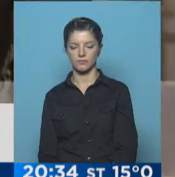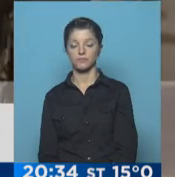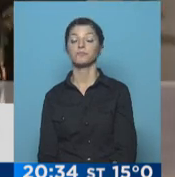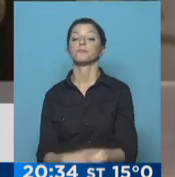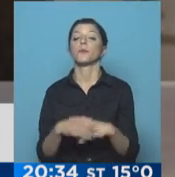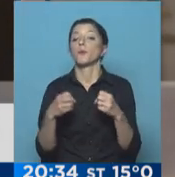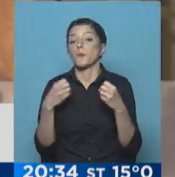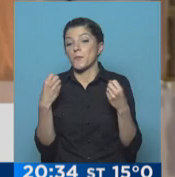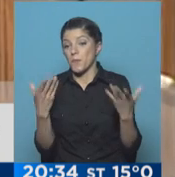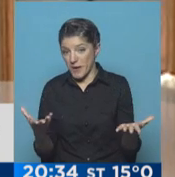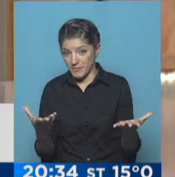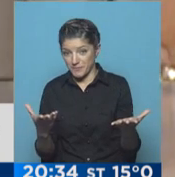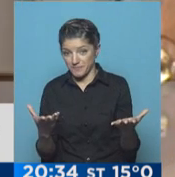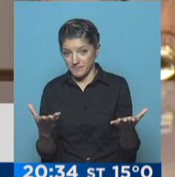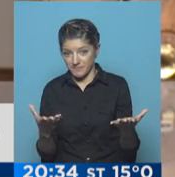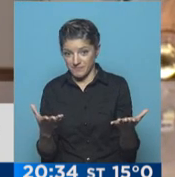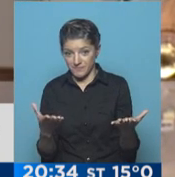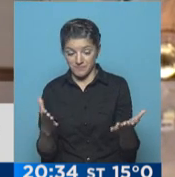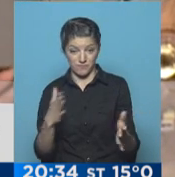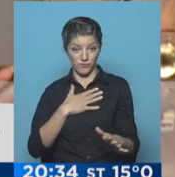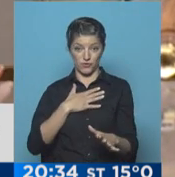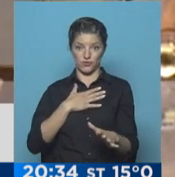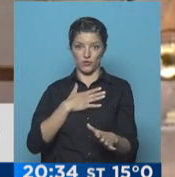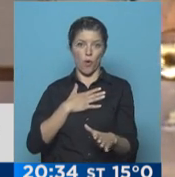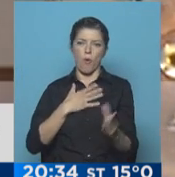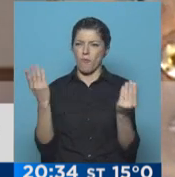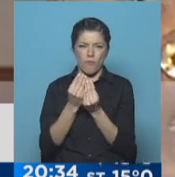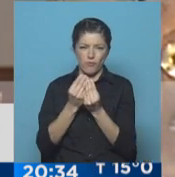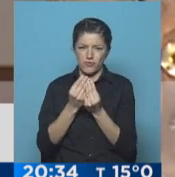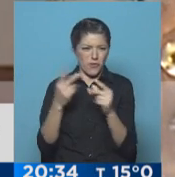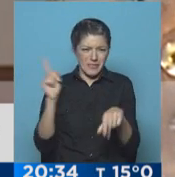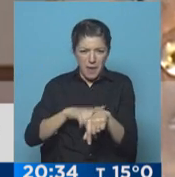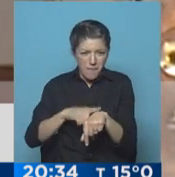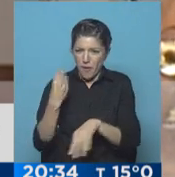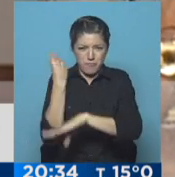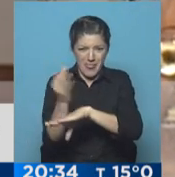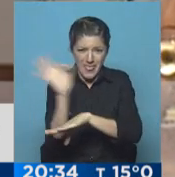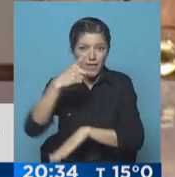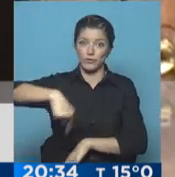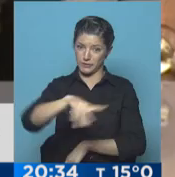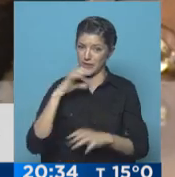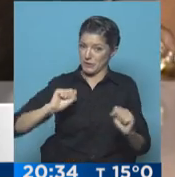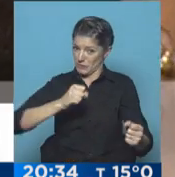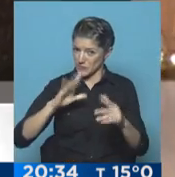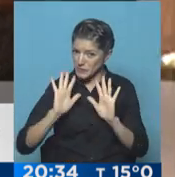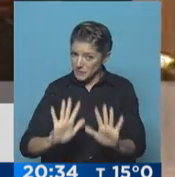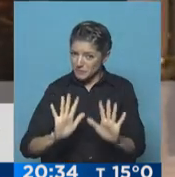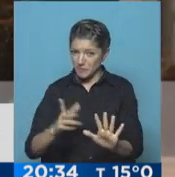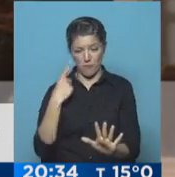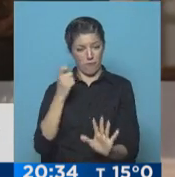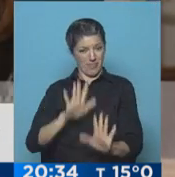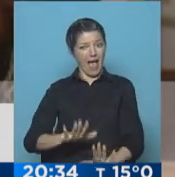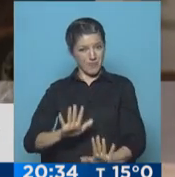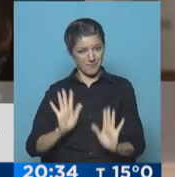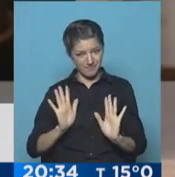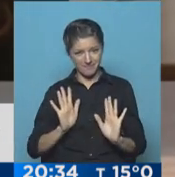Bueno, está visto que no puedo estar tanto tiempo sin hablar porque la abstinencia les hace mal. La abstinencia les